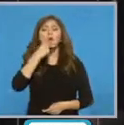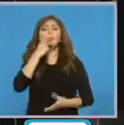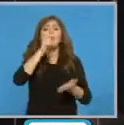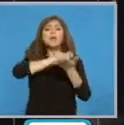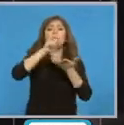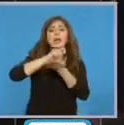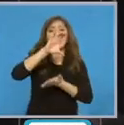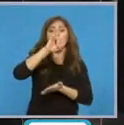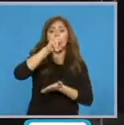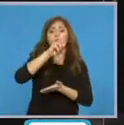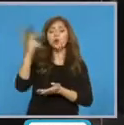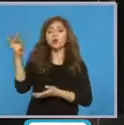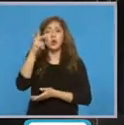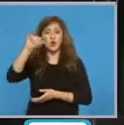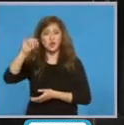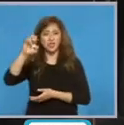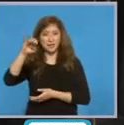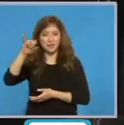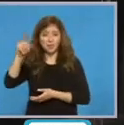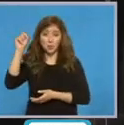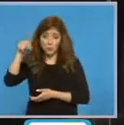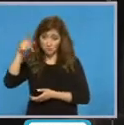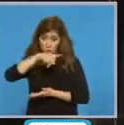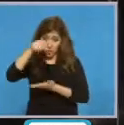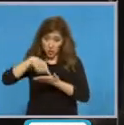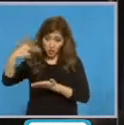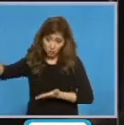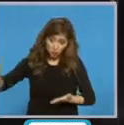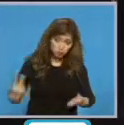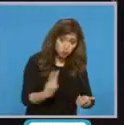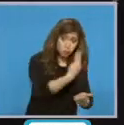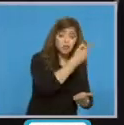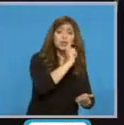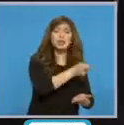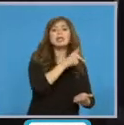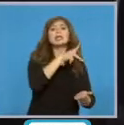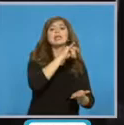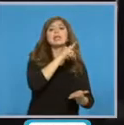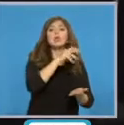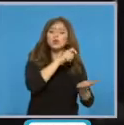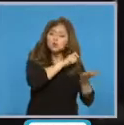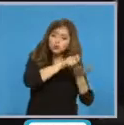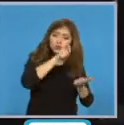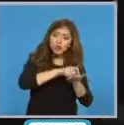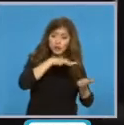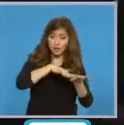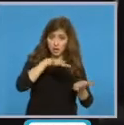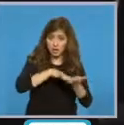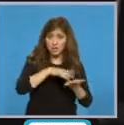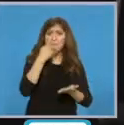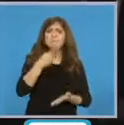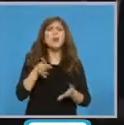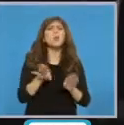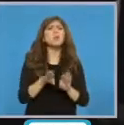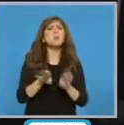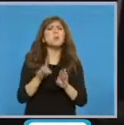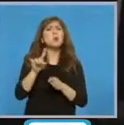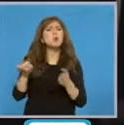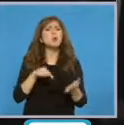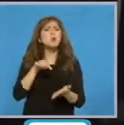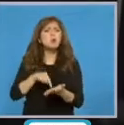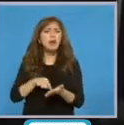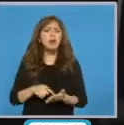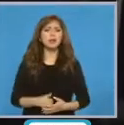él y José Emilio Pacheco se iban a leer libros a los Kikos. Afirmativo. ¿Sí? Sí. ¿Cómo serían los Kikos? Mira,